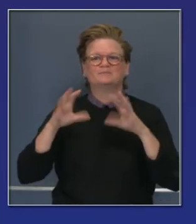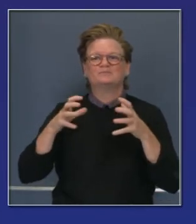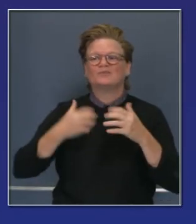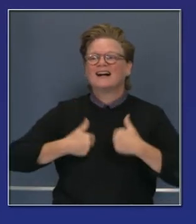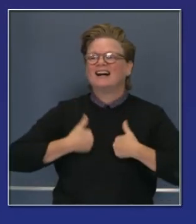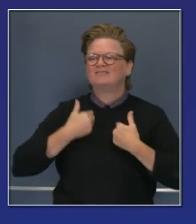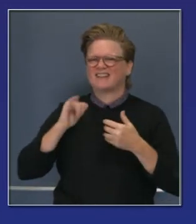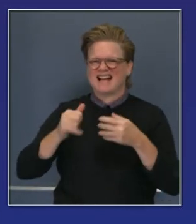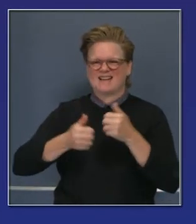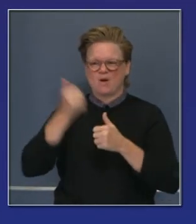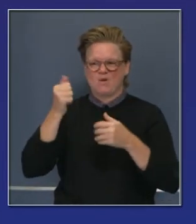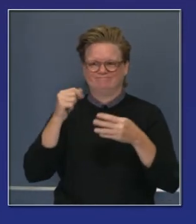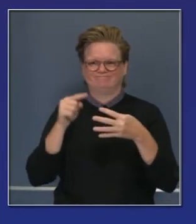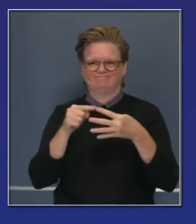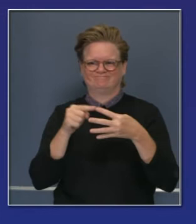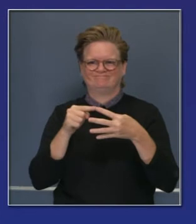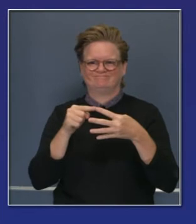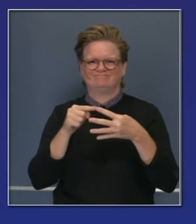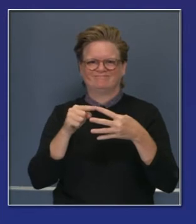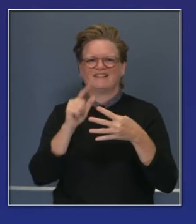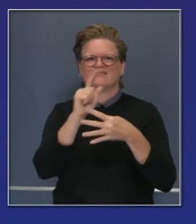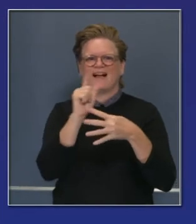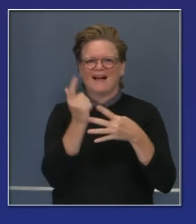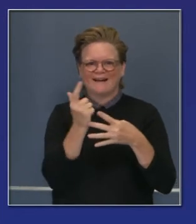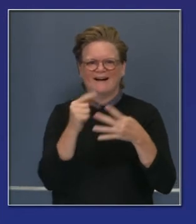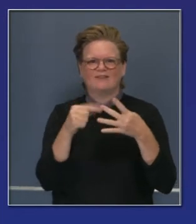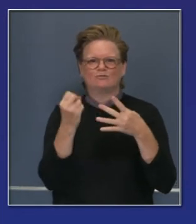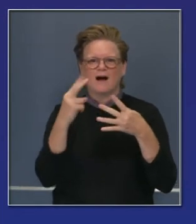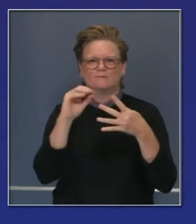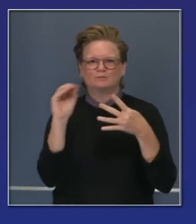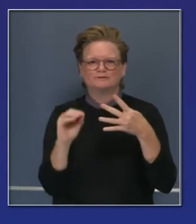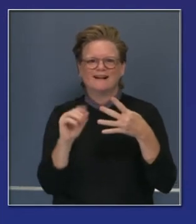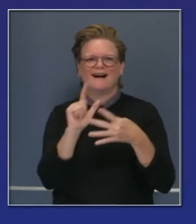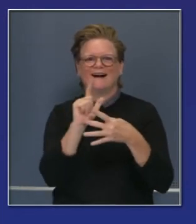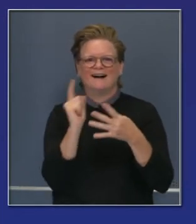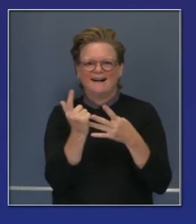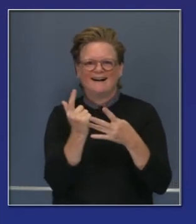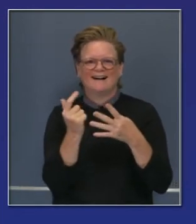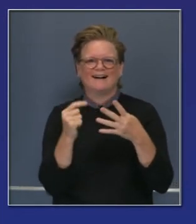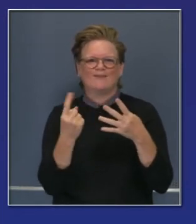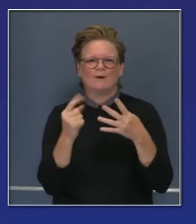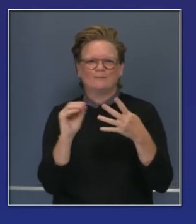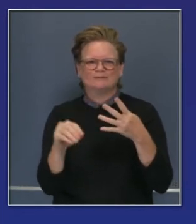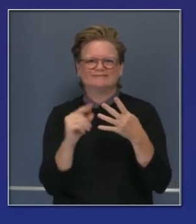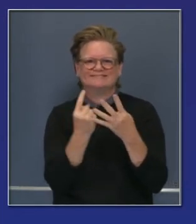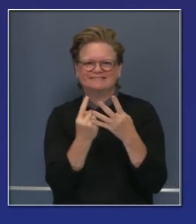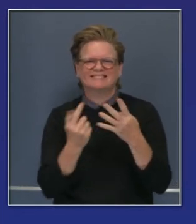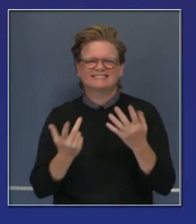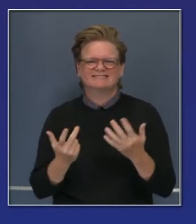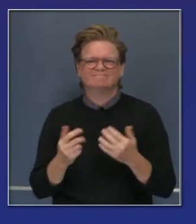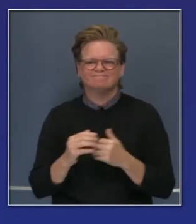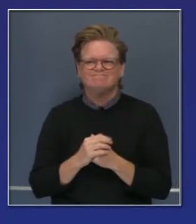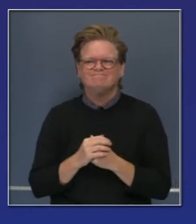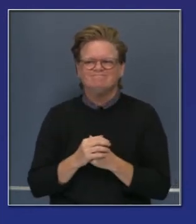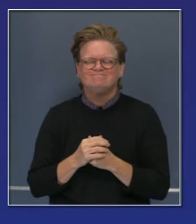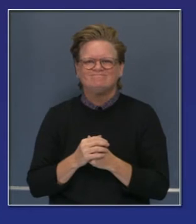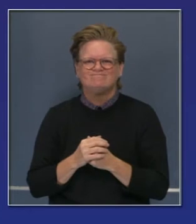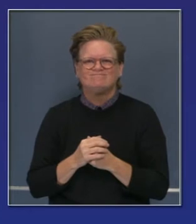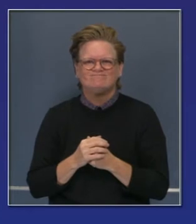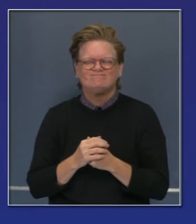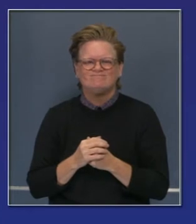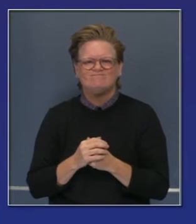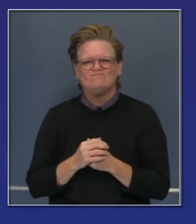1% en el naranja y 0.1% en el amarillo. Y pueden ver entonces cómo este